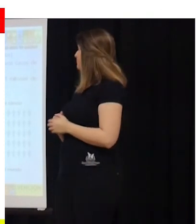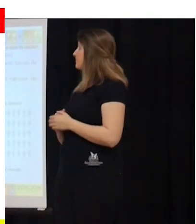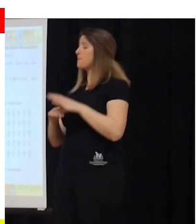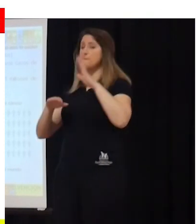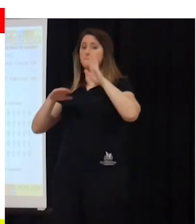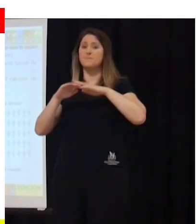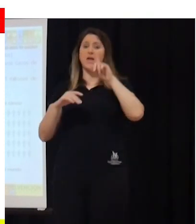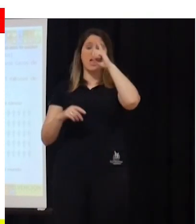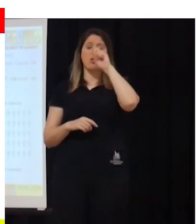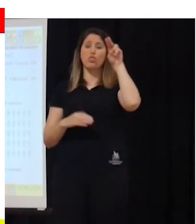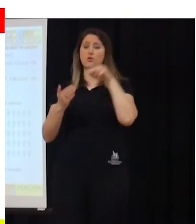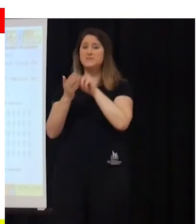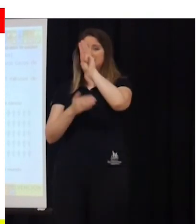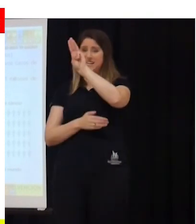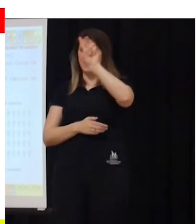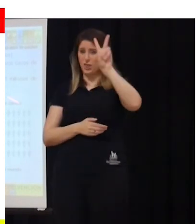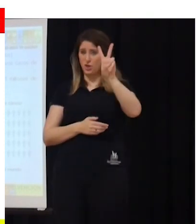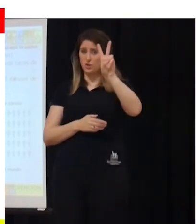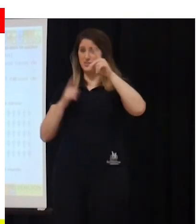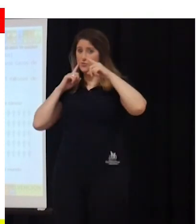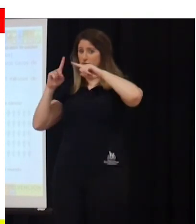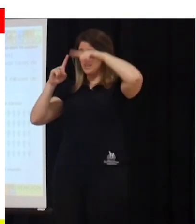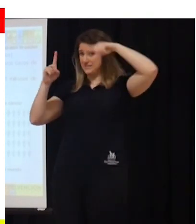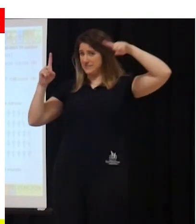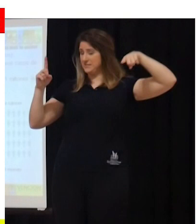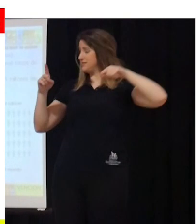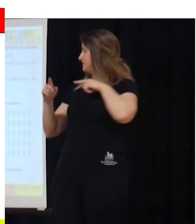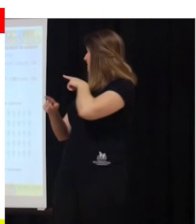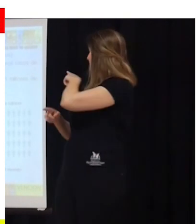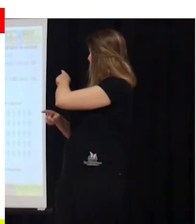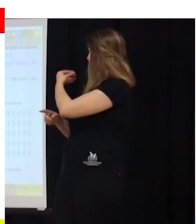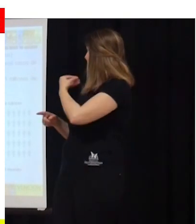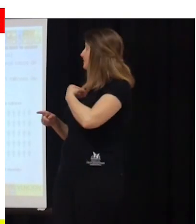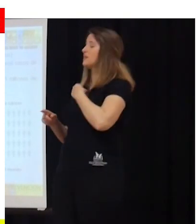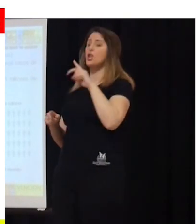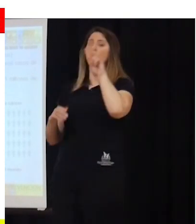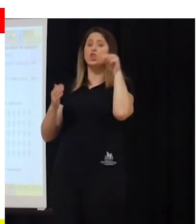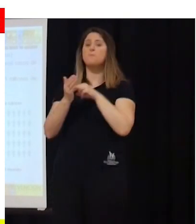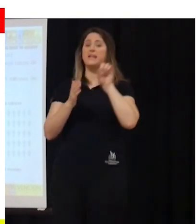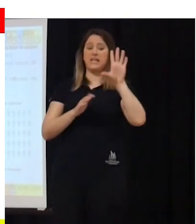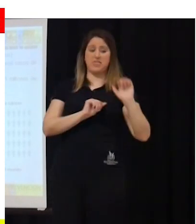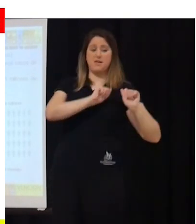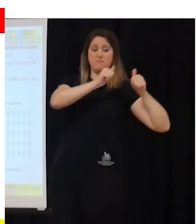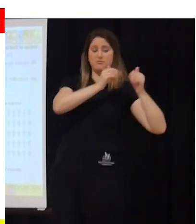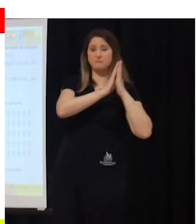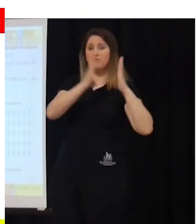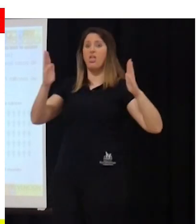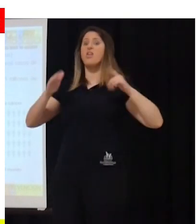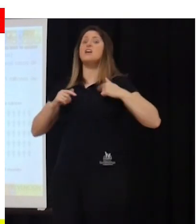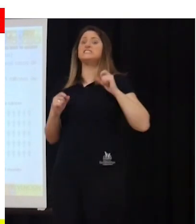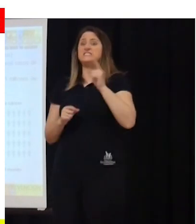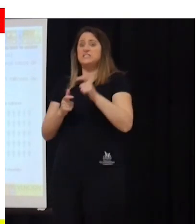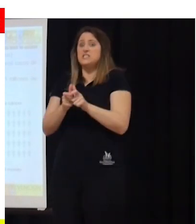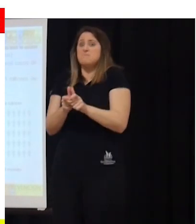para 2032 estas gráficas que les presentaba de la ocurría de 2015 van a acabarse.